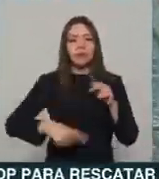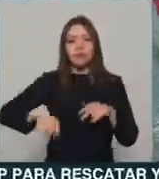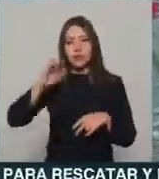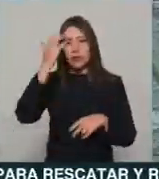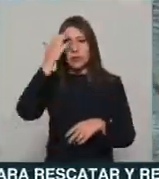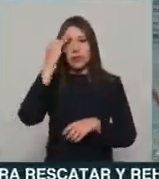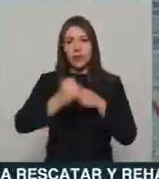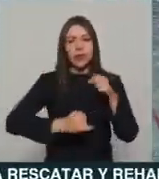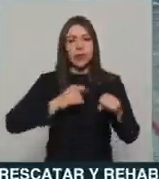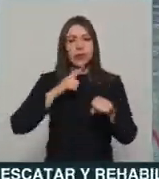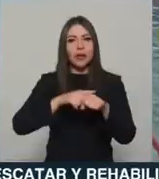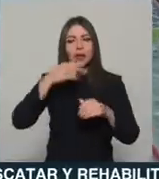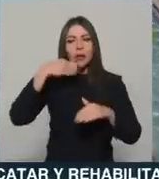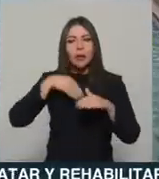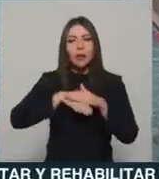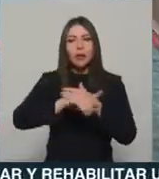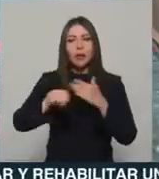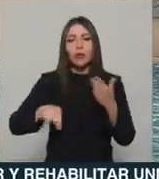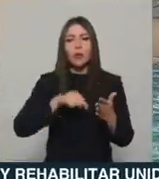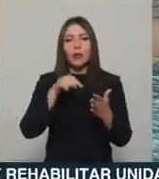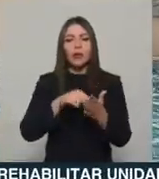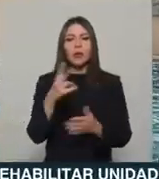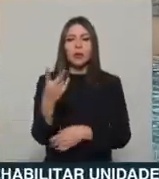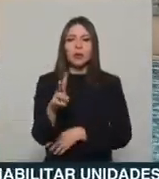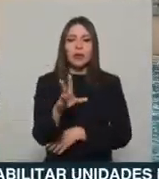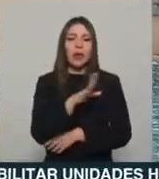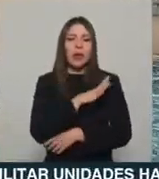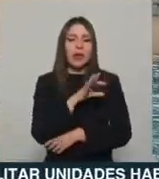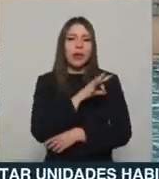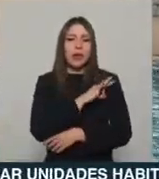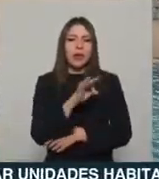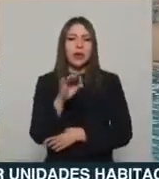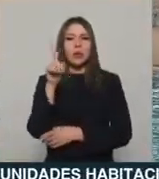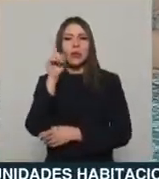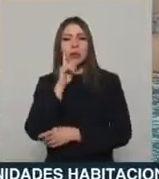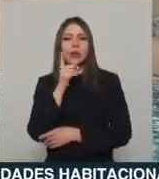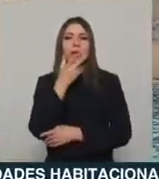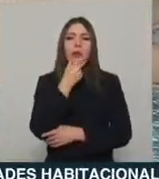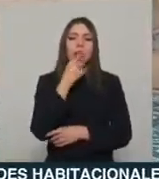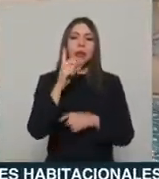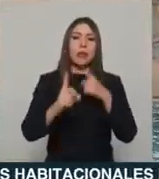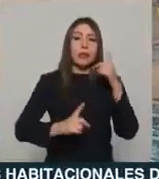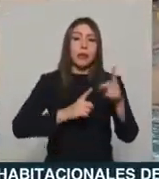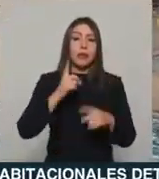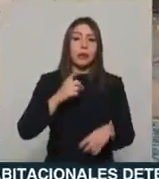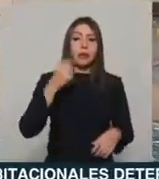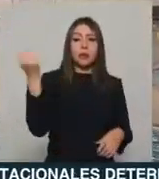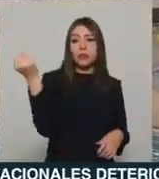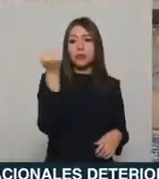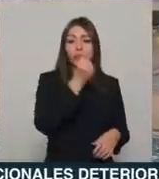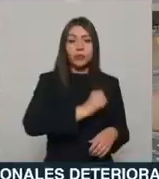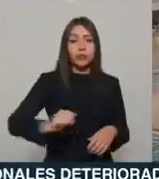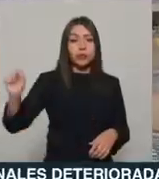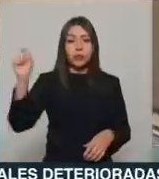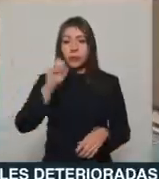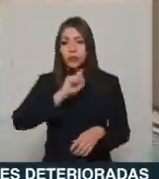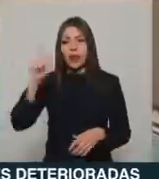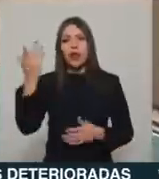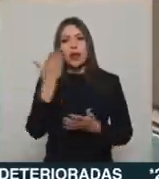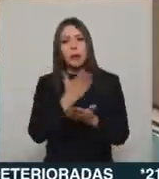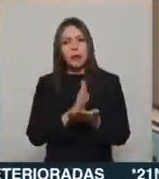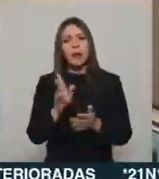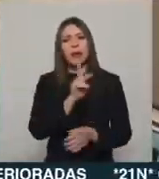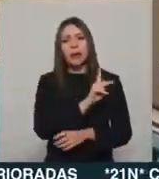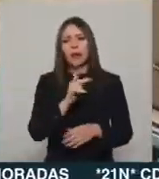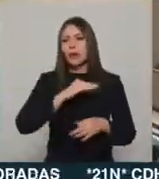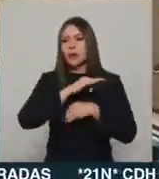internacional como instalación mixta, ya que abre sus puertas no solo a deportistas de alto rendimiento, sino que da servicio